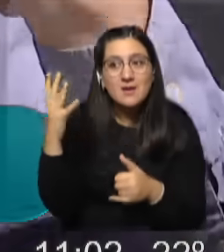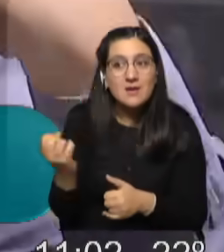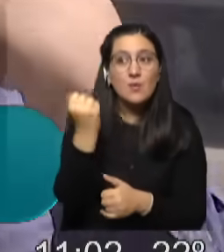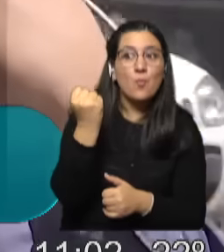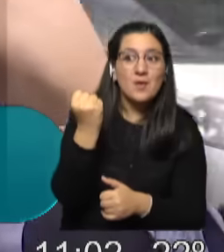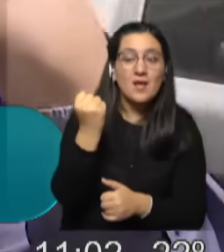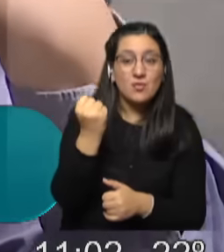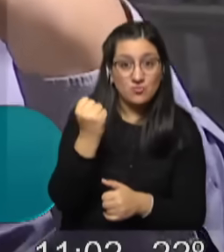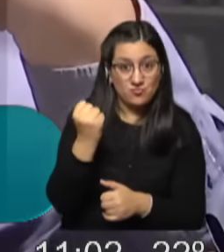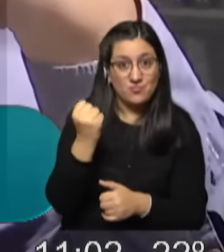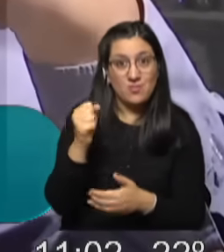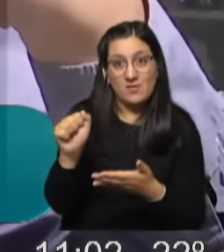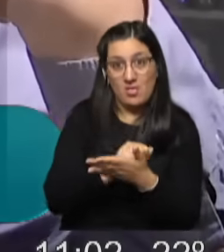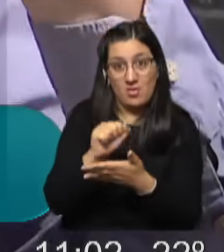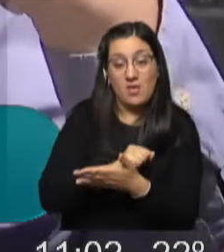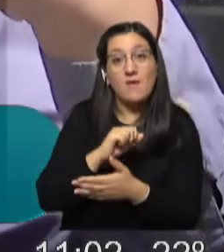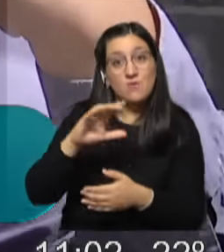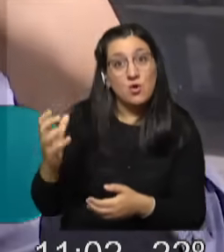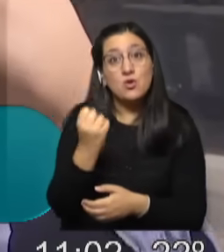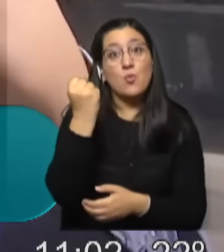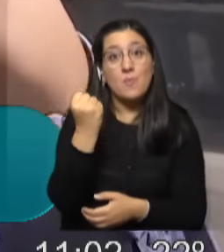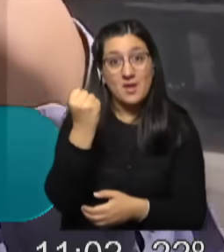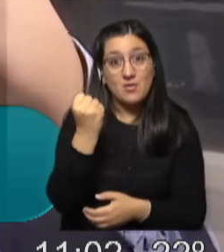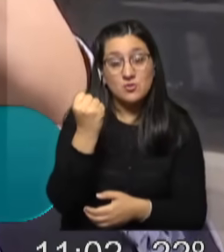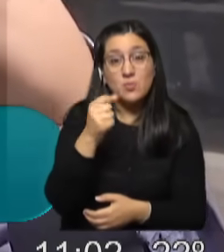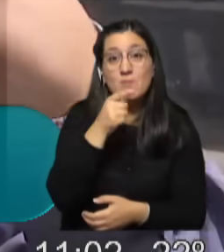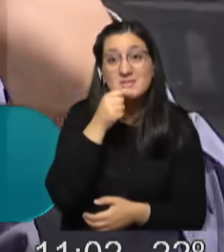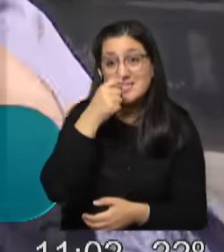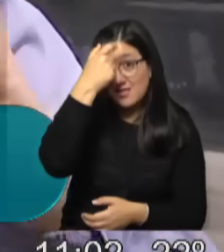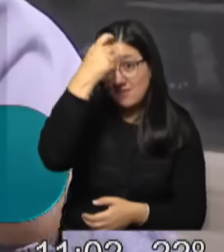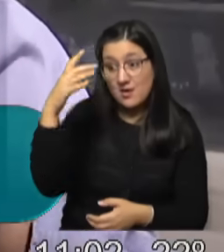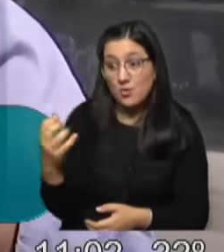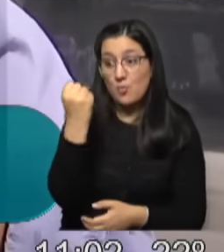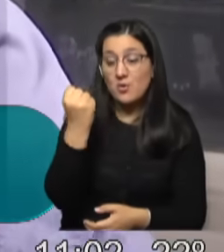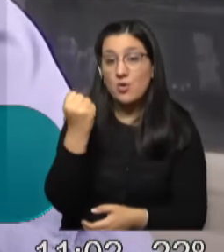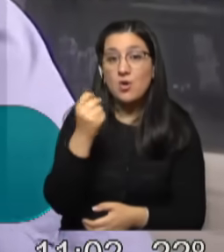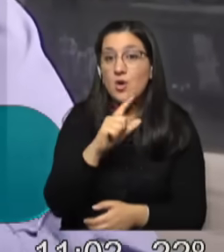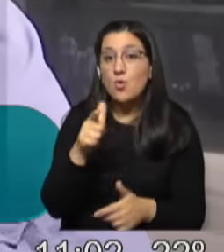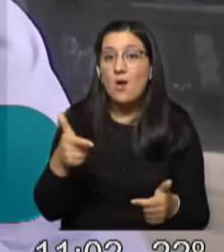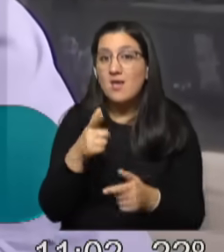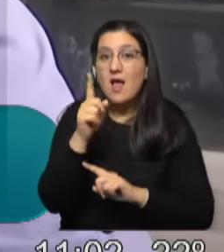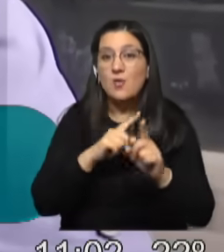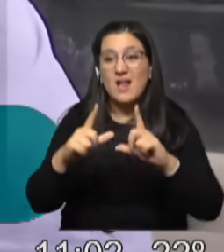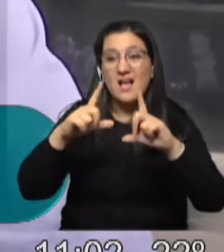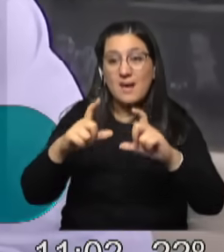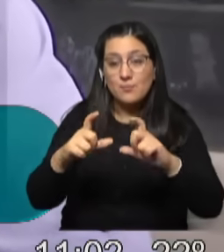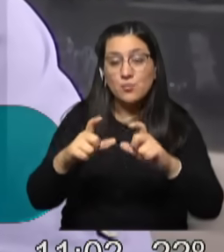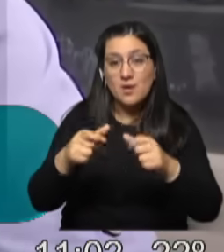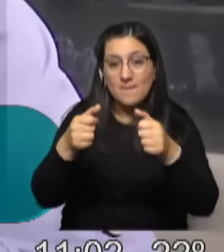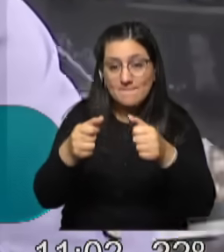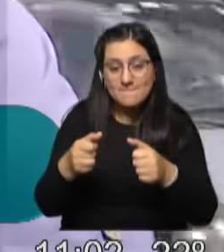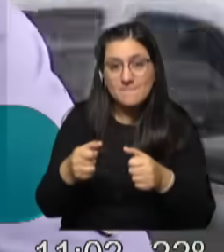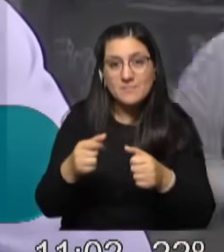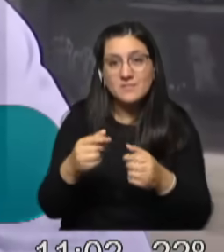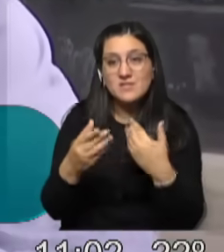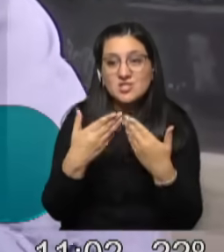en segunda instancia por la propia policía, por la policía científica, no figuran algunas capturas de pantalla de conversaciones